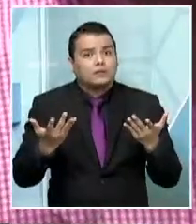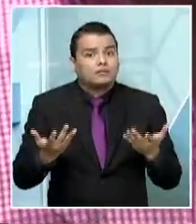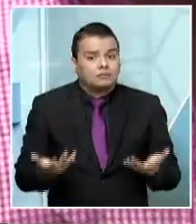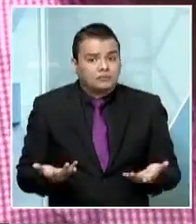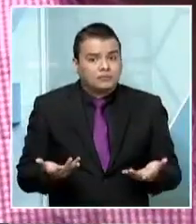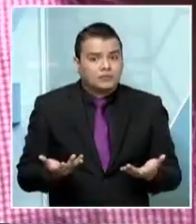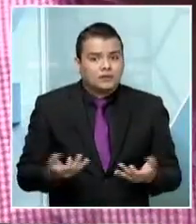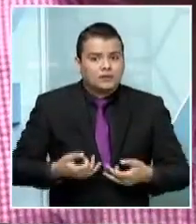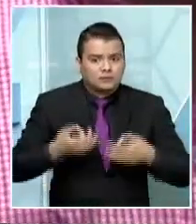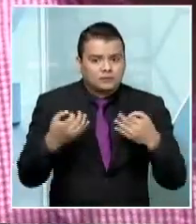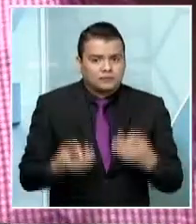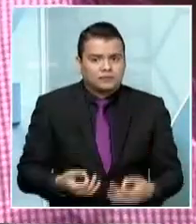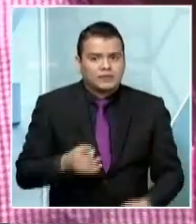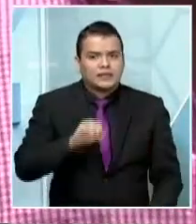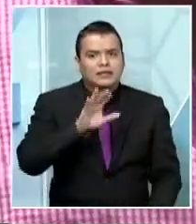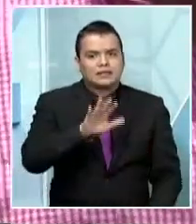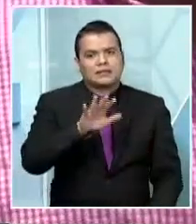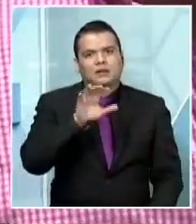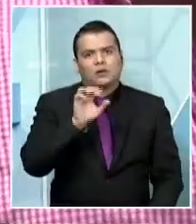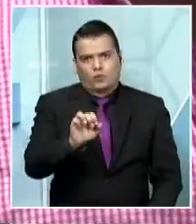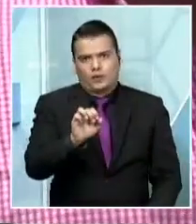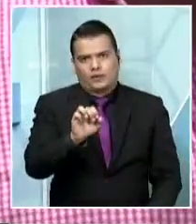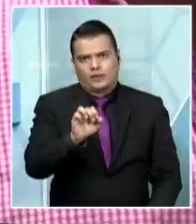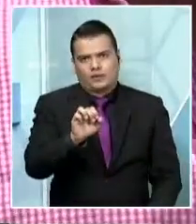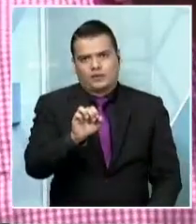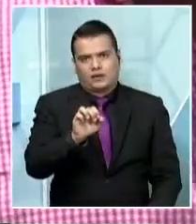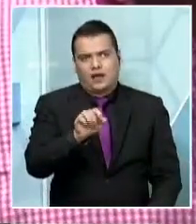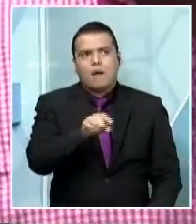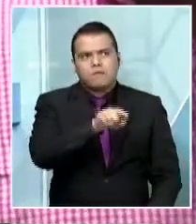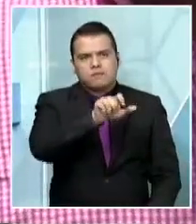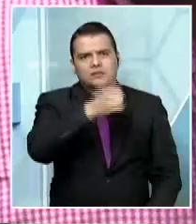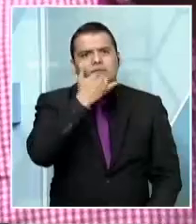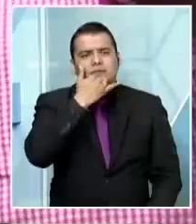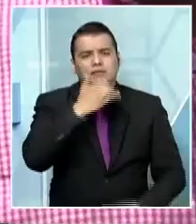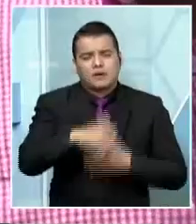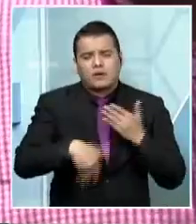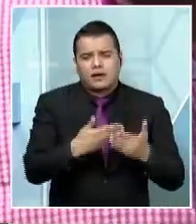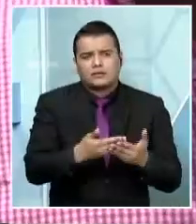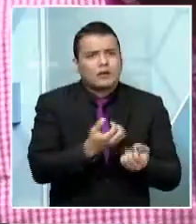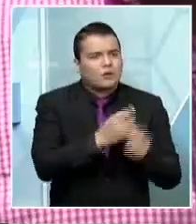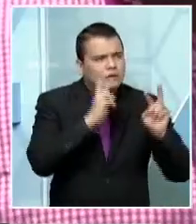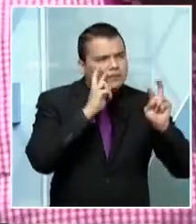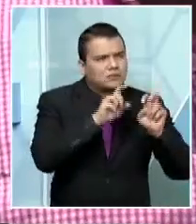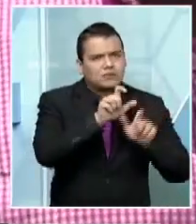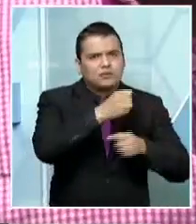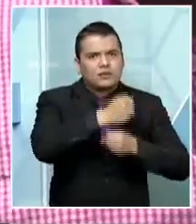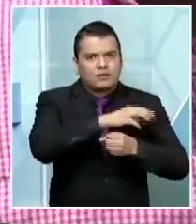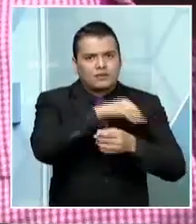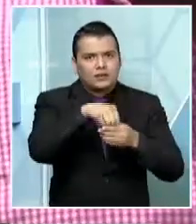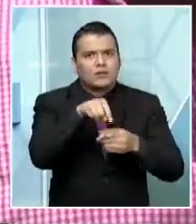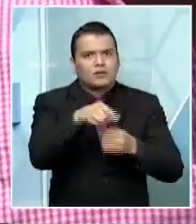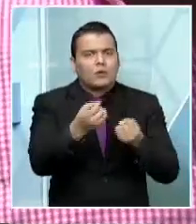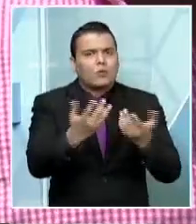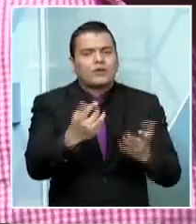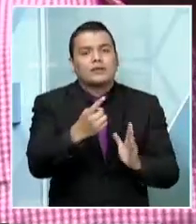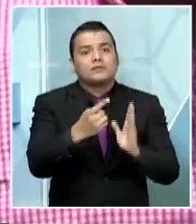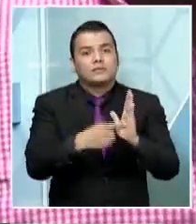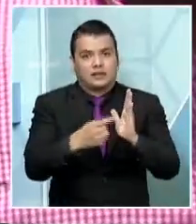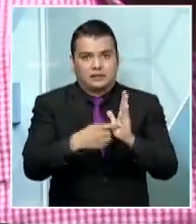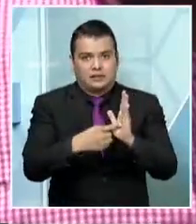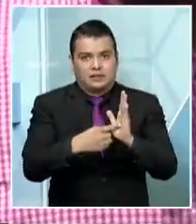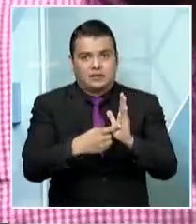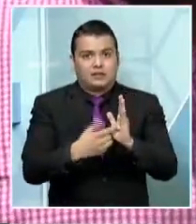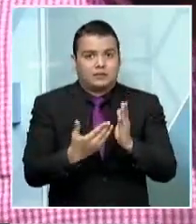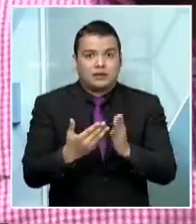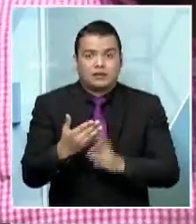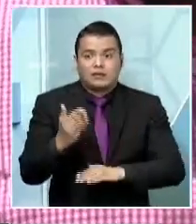50 que suman a las casi 1000 que ya hay históricamente de los agentes de tránsito. Hasta hace un mes